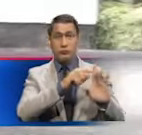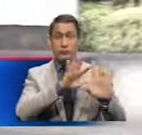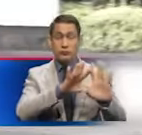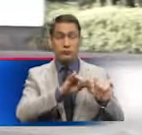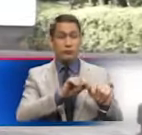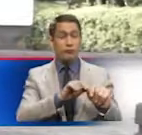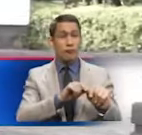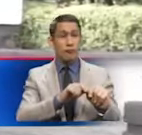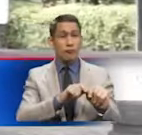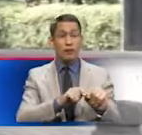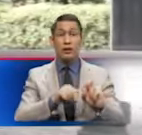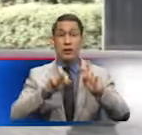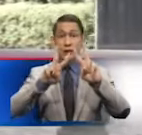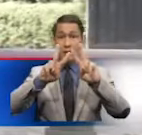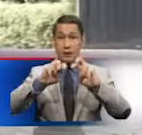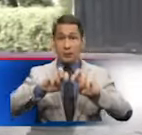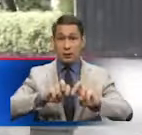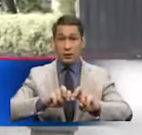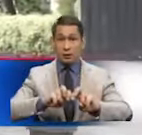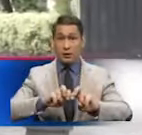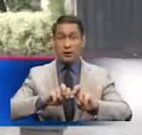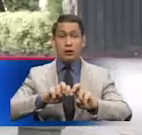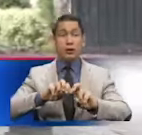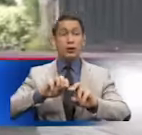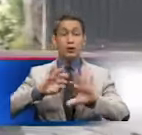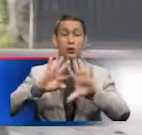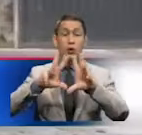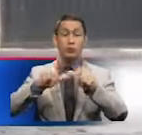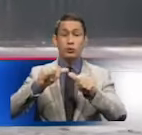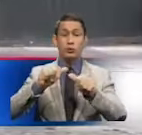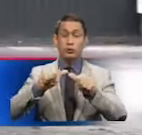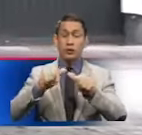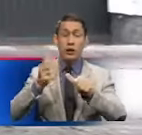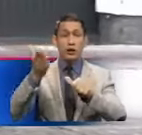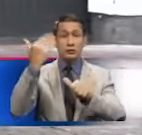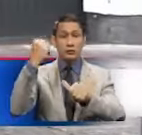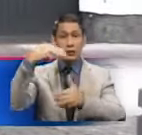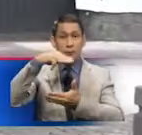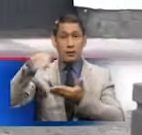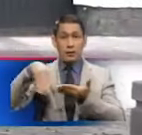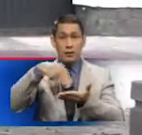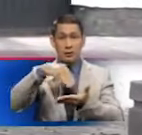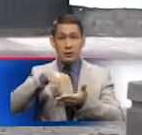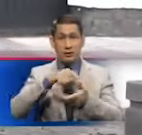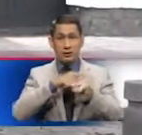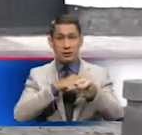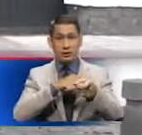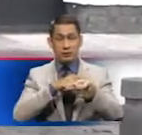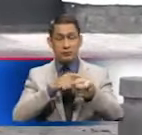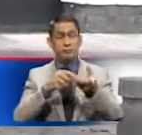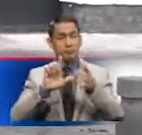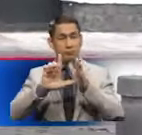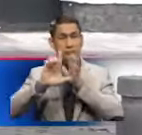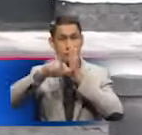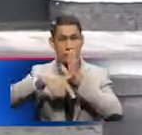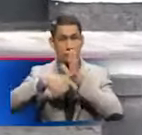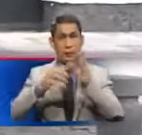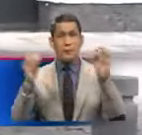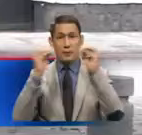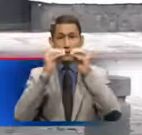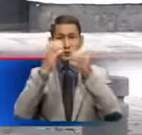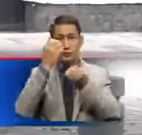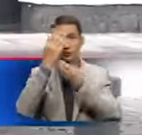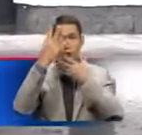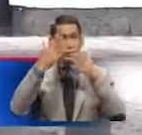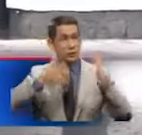contra Jorge Glass es por el caso Reconstrucción de Manabí. Más adelante, amigos y amigas, tendremos los detalles desde los